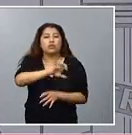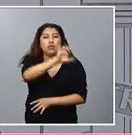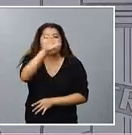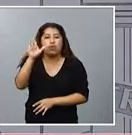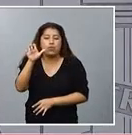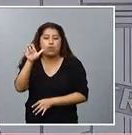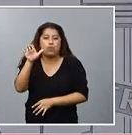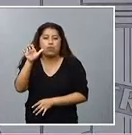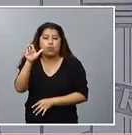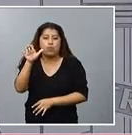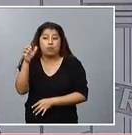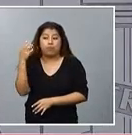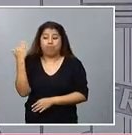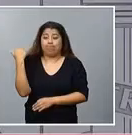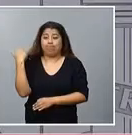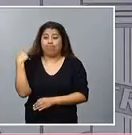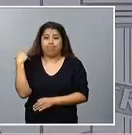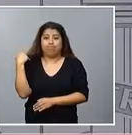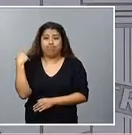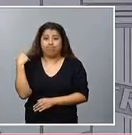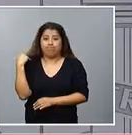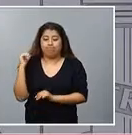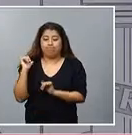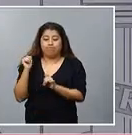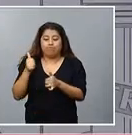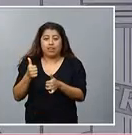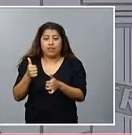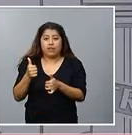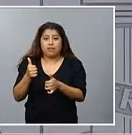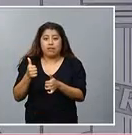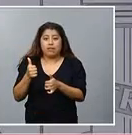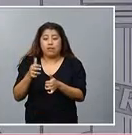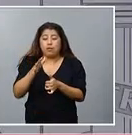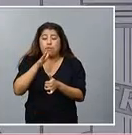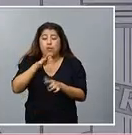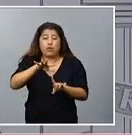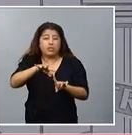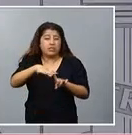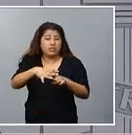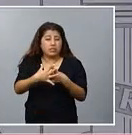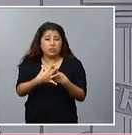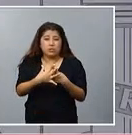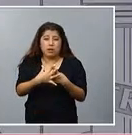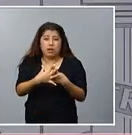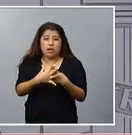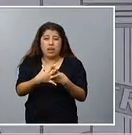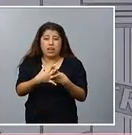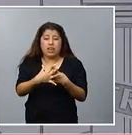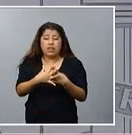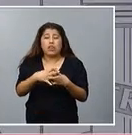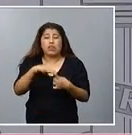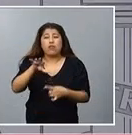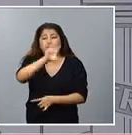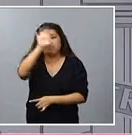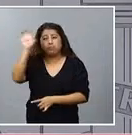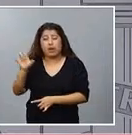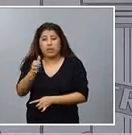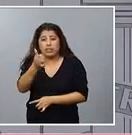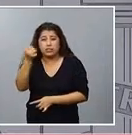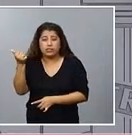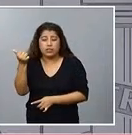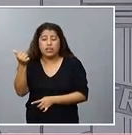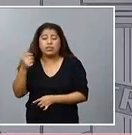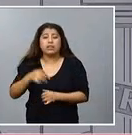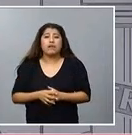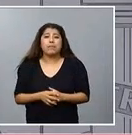haciendo desde el principio de esta dramática situación que se está viviendo en Oriente Medio, ha